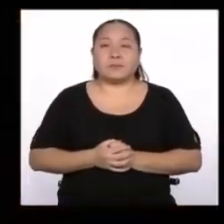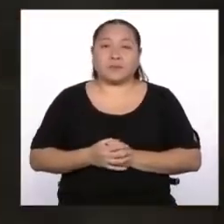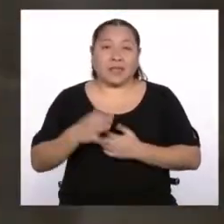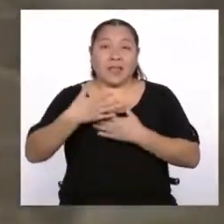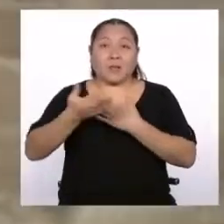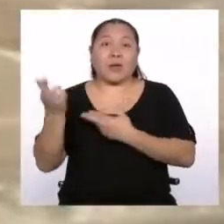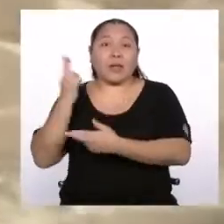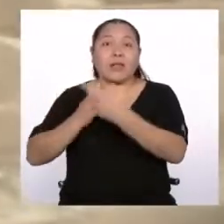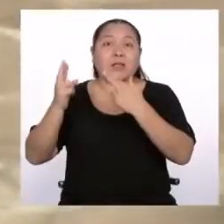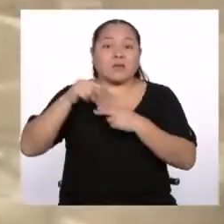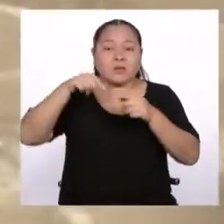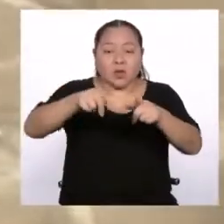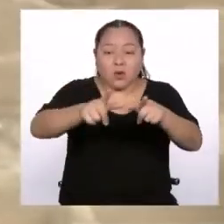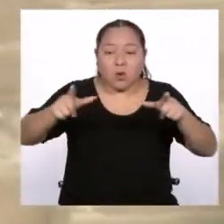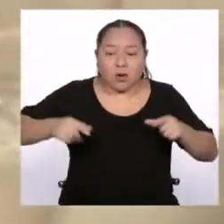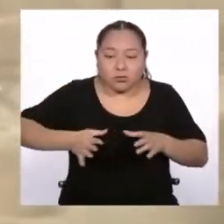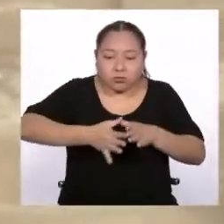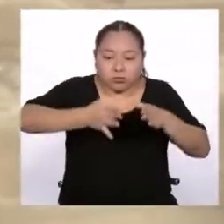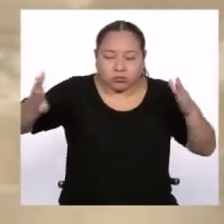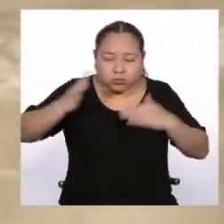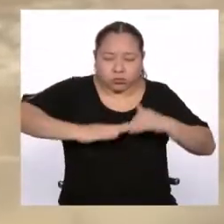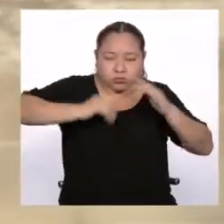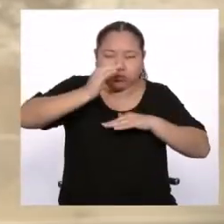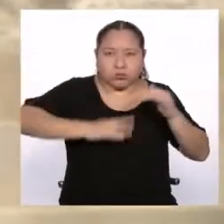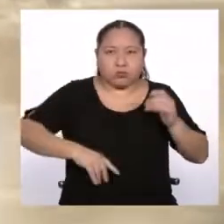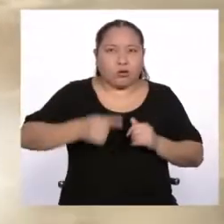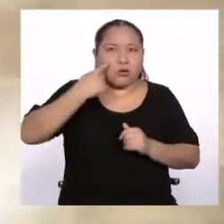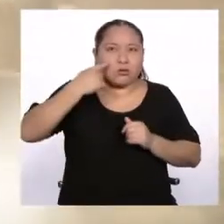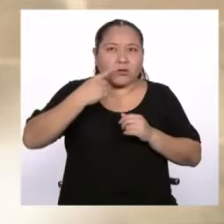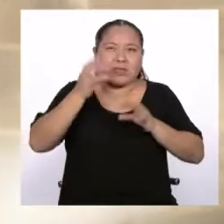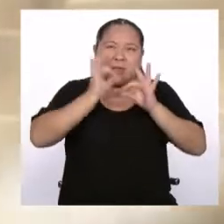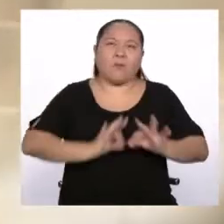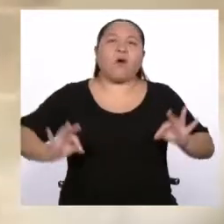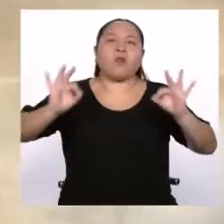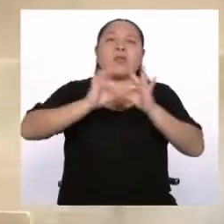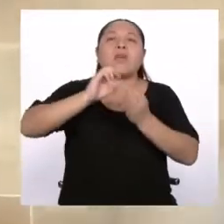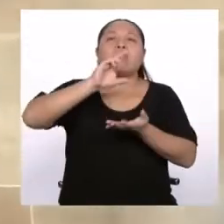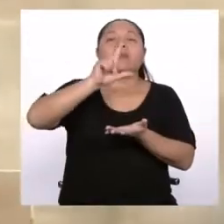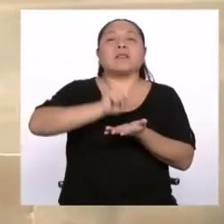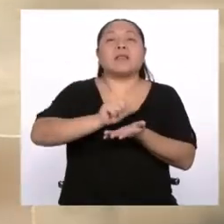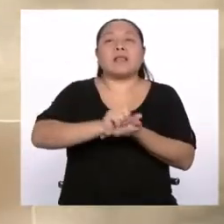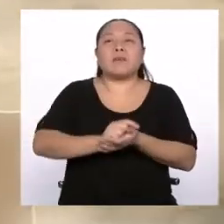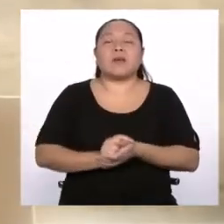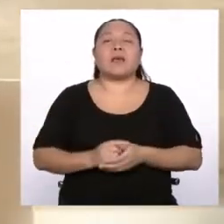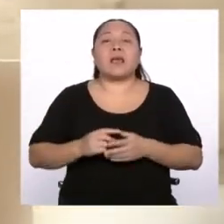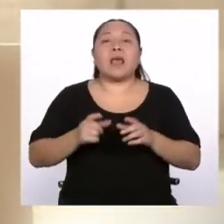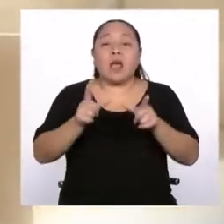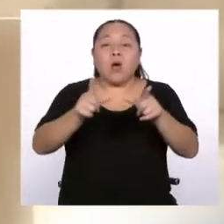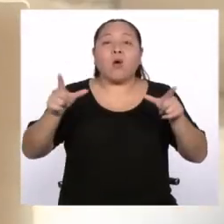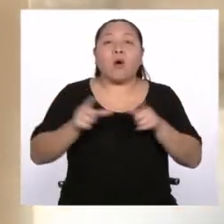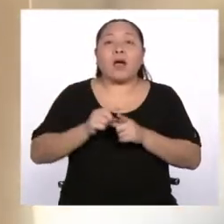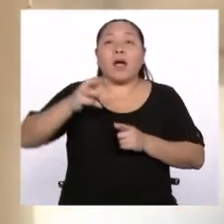Regresamos con uno de los complejos arqueológicos más monumentales de la capital, la Huaca Mateo Salado.